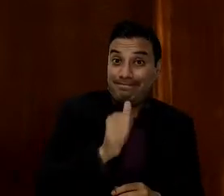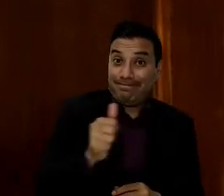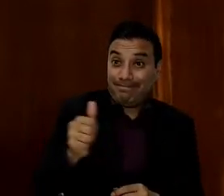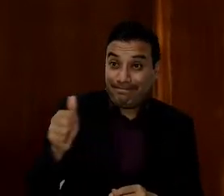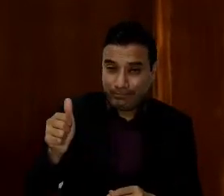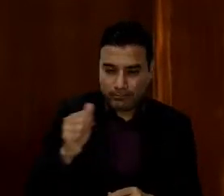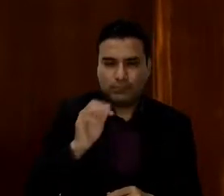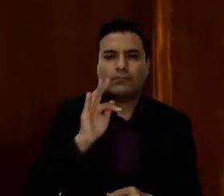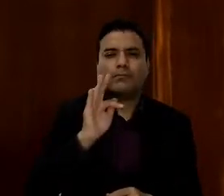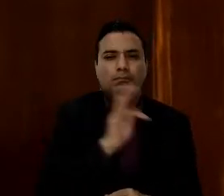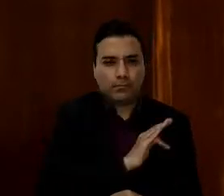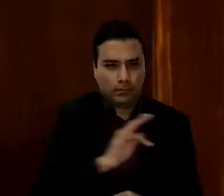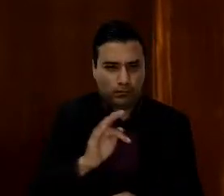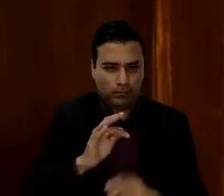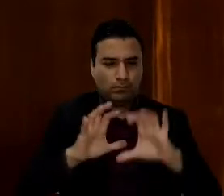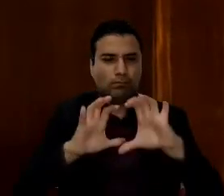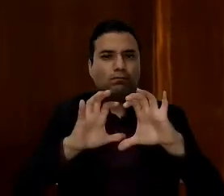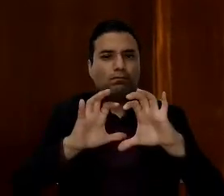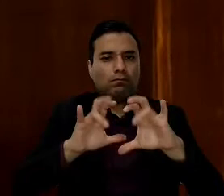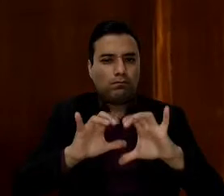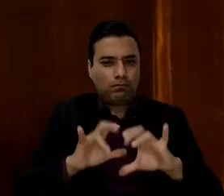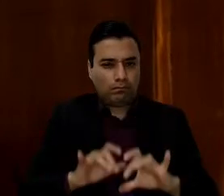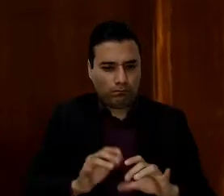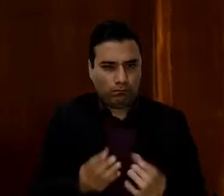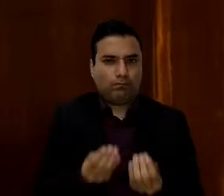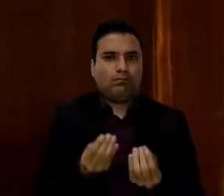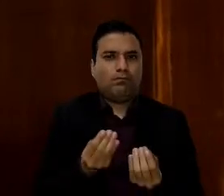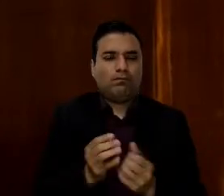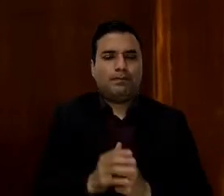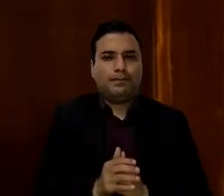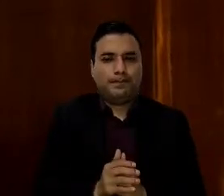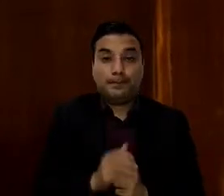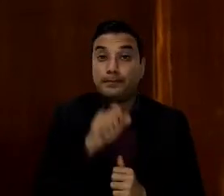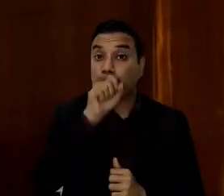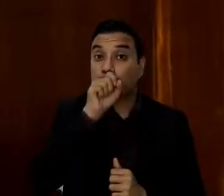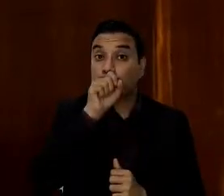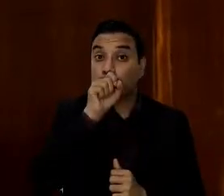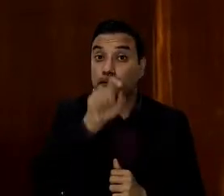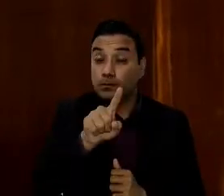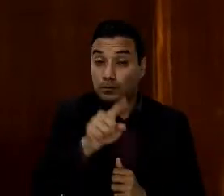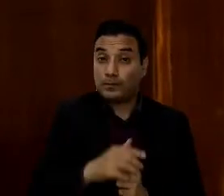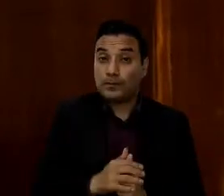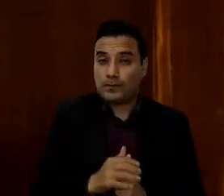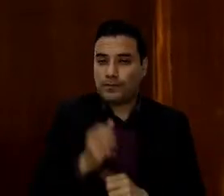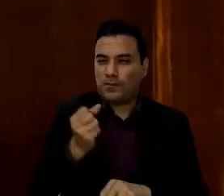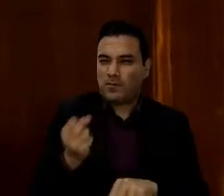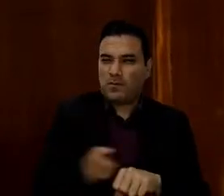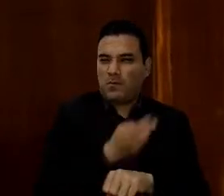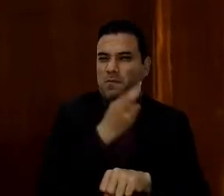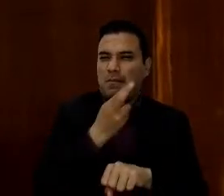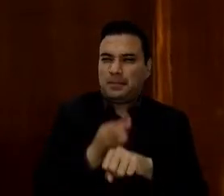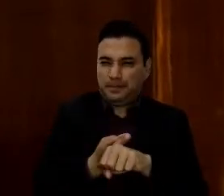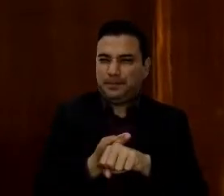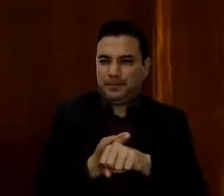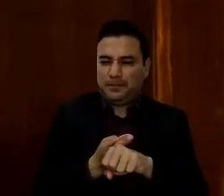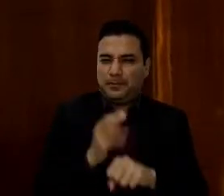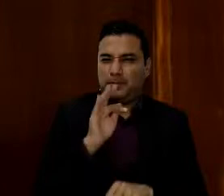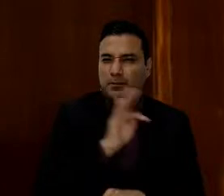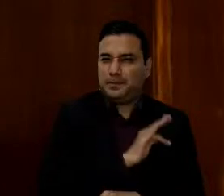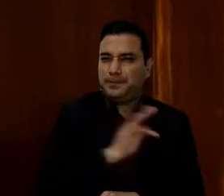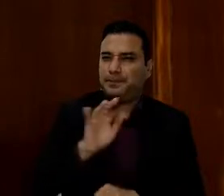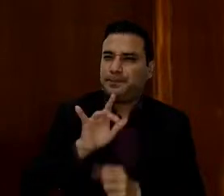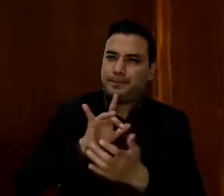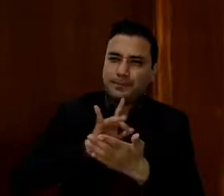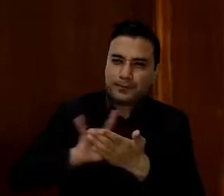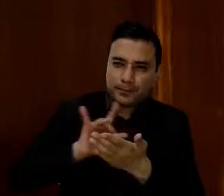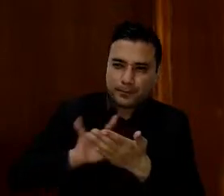a él, y la segunda, para que sea quien coordine los esquemas técnicos entre el gobierno